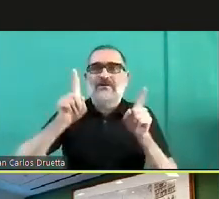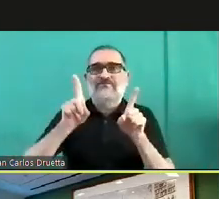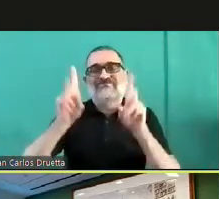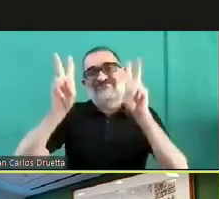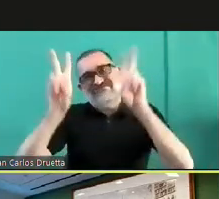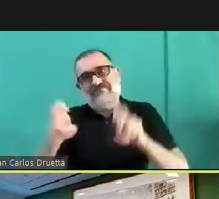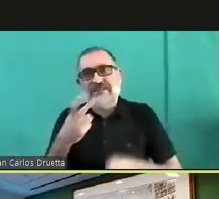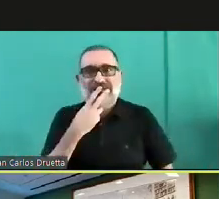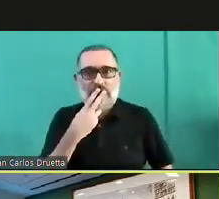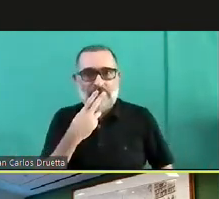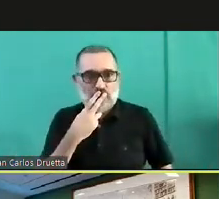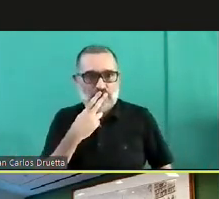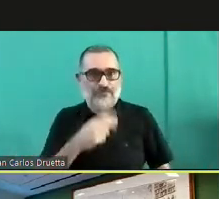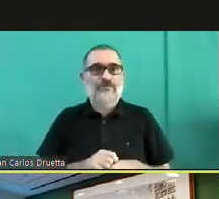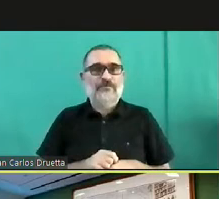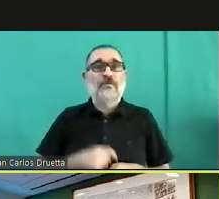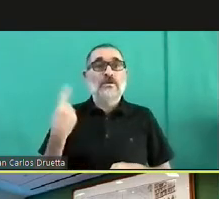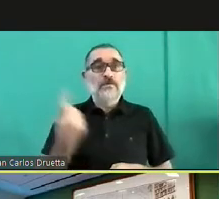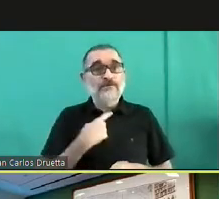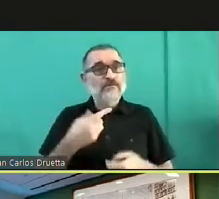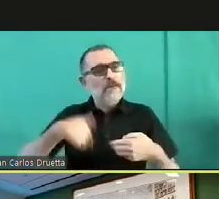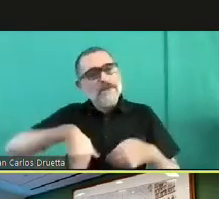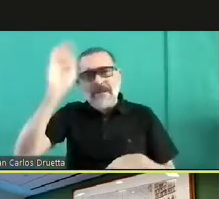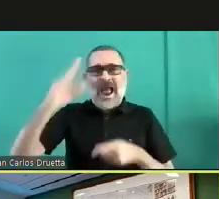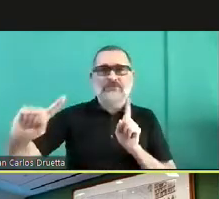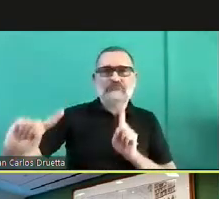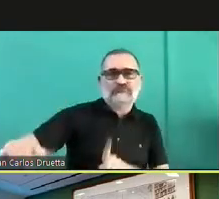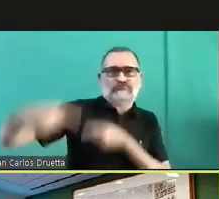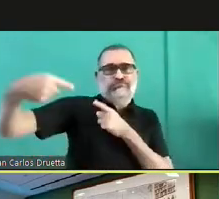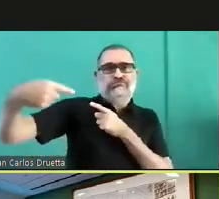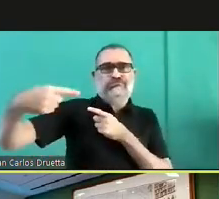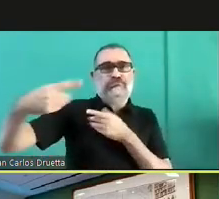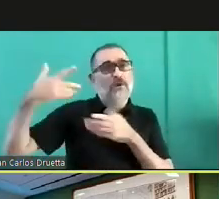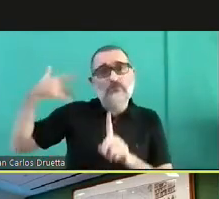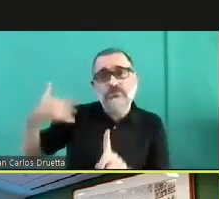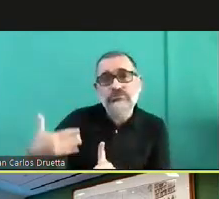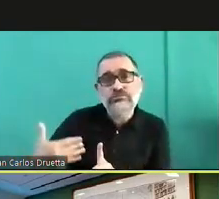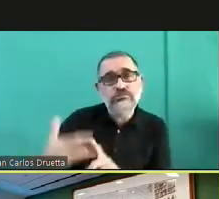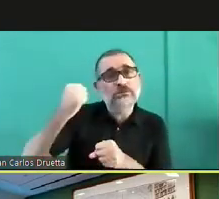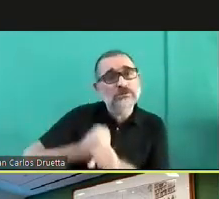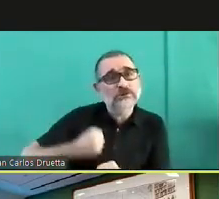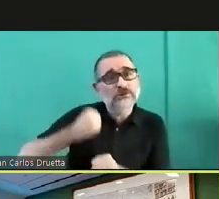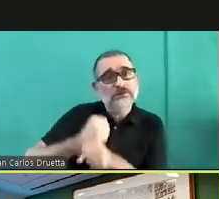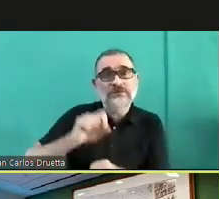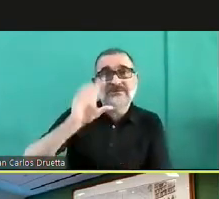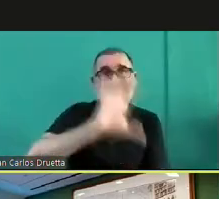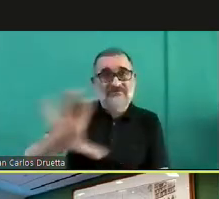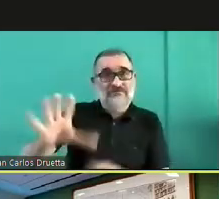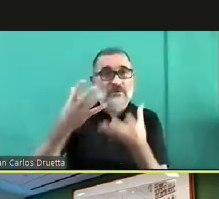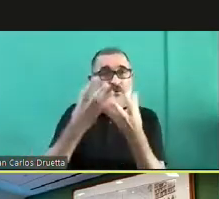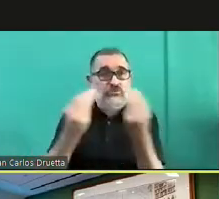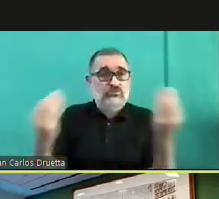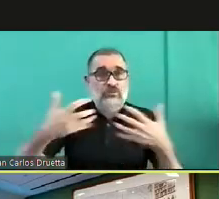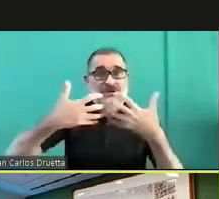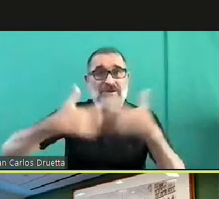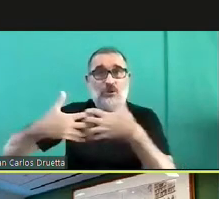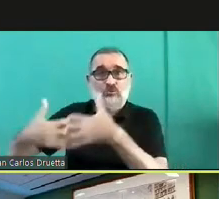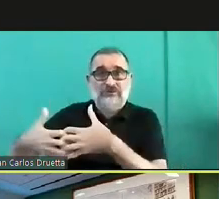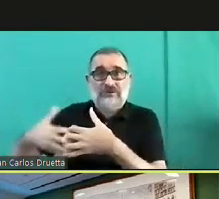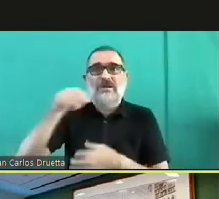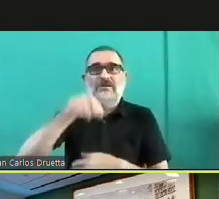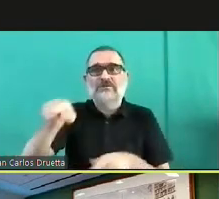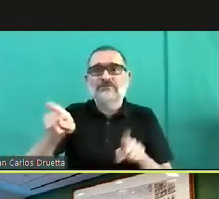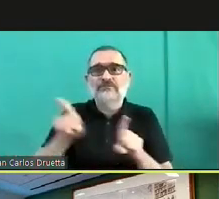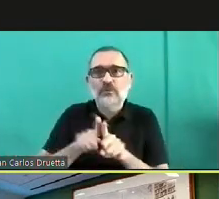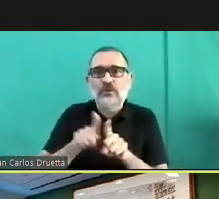sucedido debido a nuestro cambio de enfoque en el programa de tabaquismo gracias a los